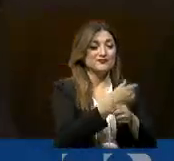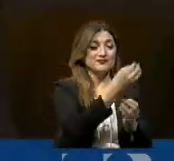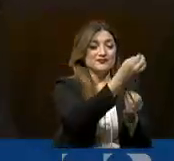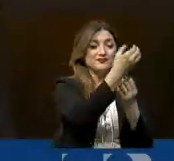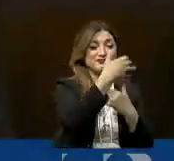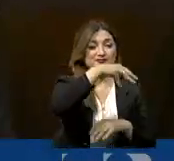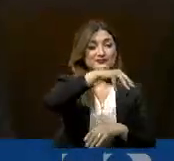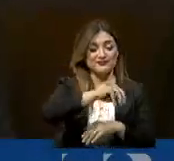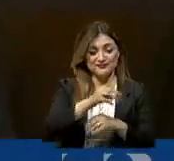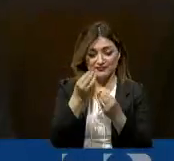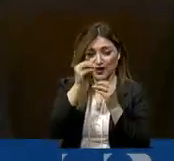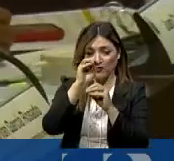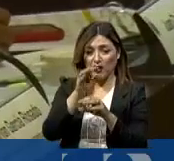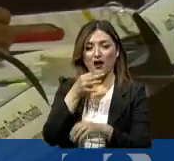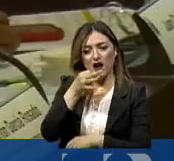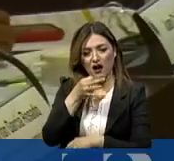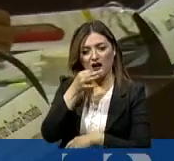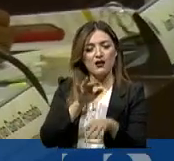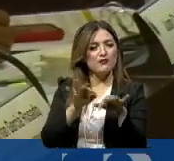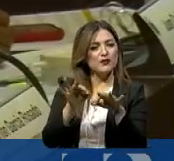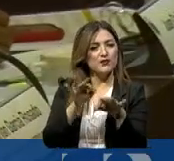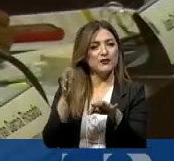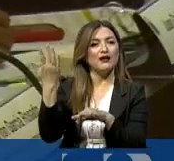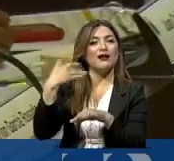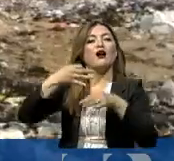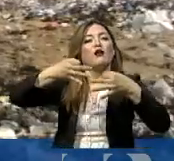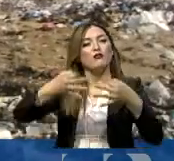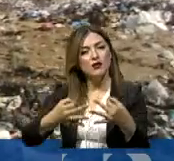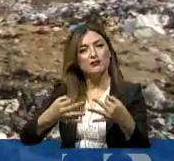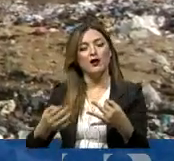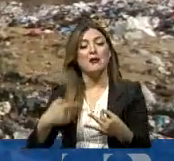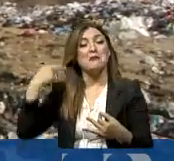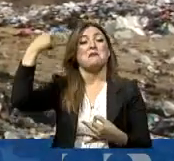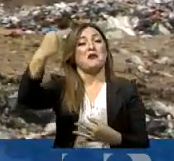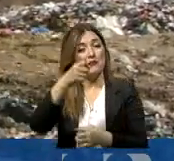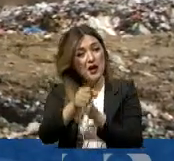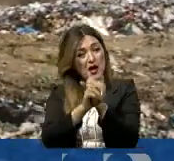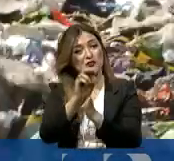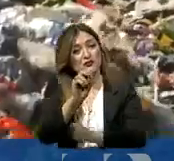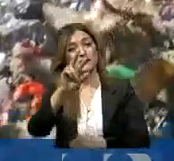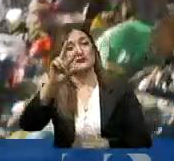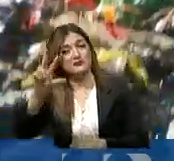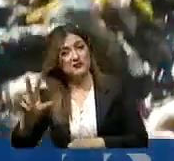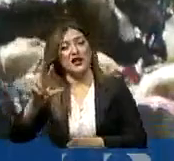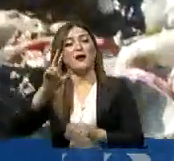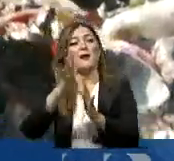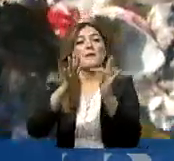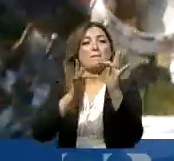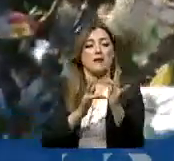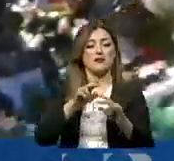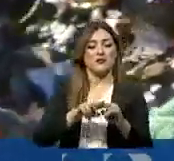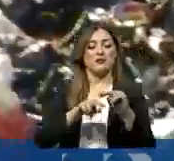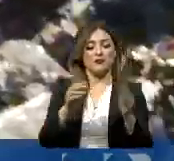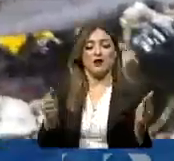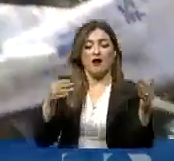este martes ante el Pleno, se confirmó que recién en abril del próximo año estará listo el cubeto 11 en el que se dispondrá los desechos